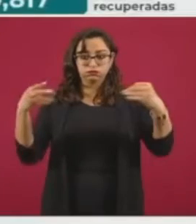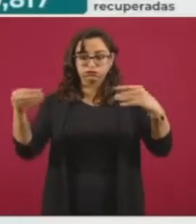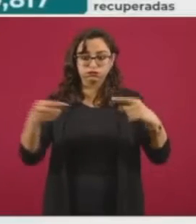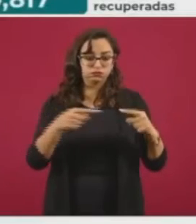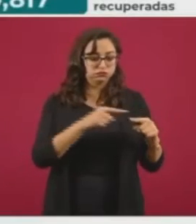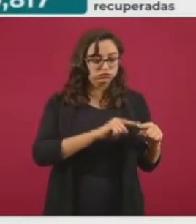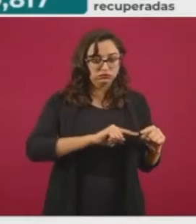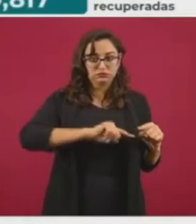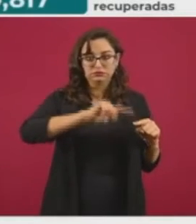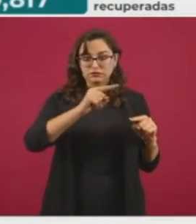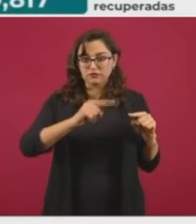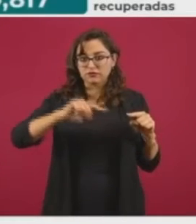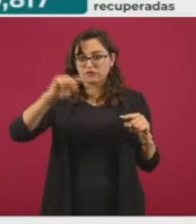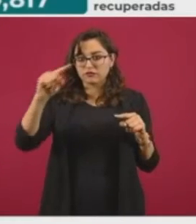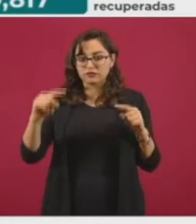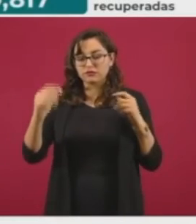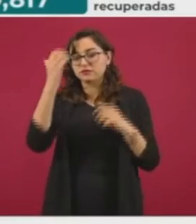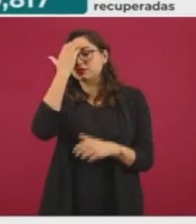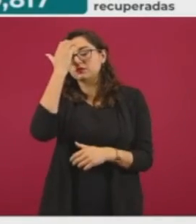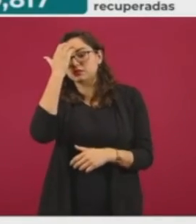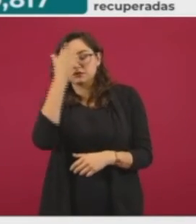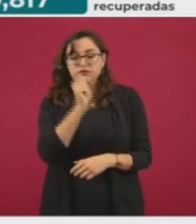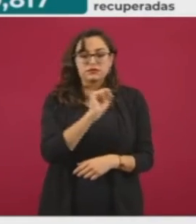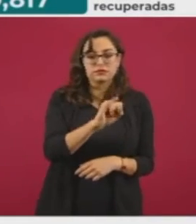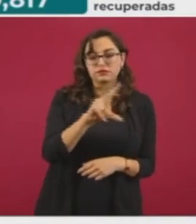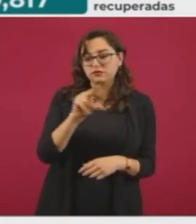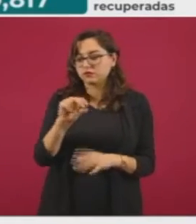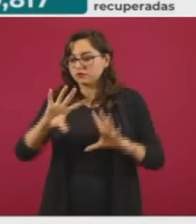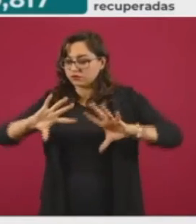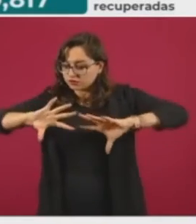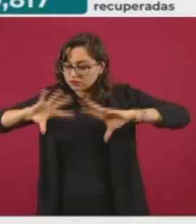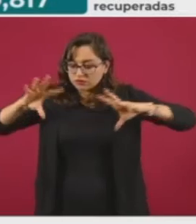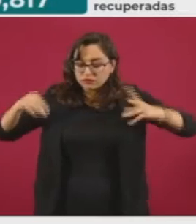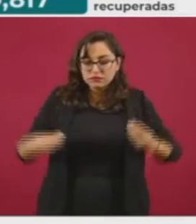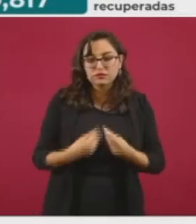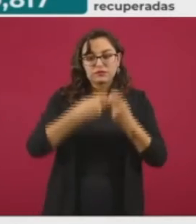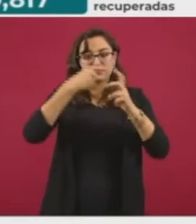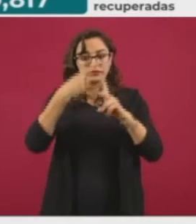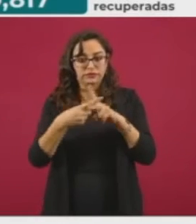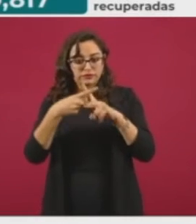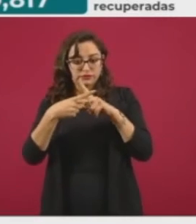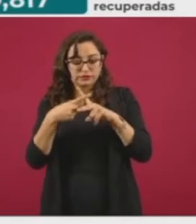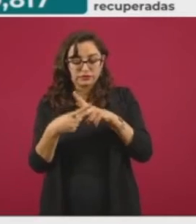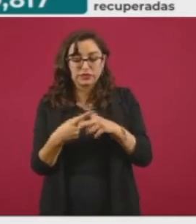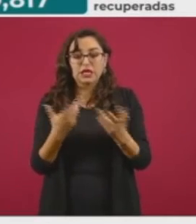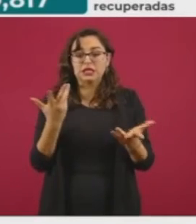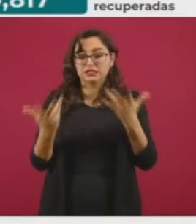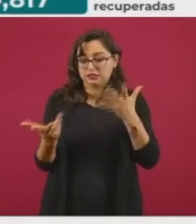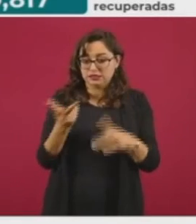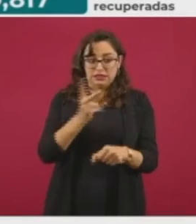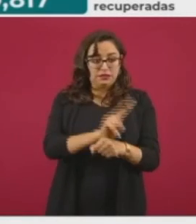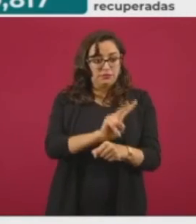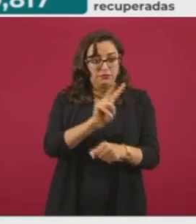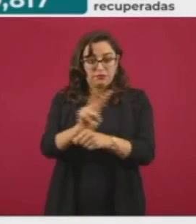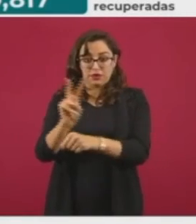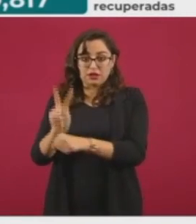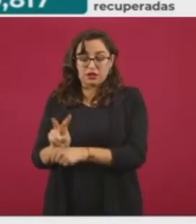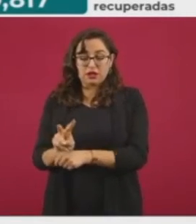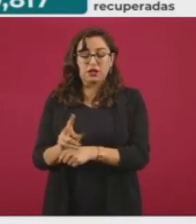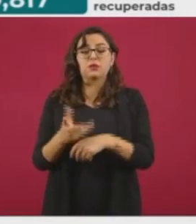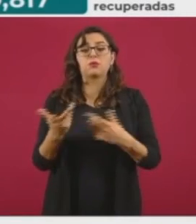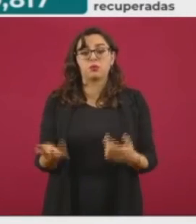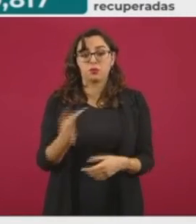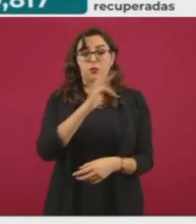sirve para conocer cuál es el total de casos que se estiman, que se tienen de acuerdo a la vigilancia epidemiológica, en